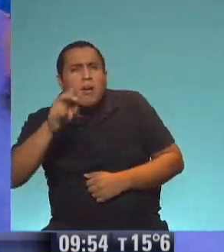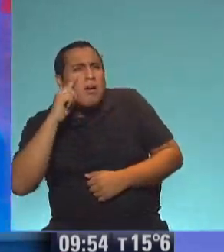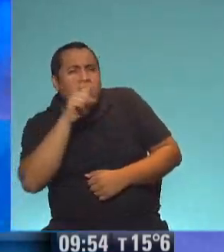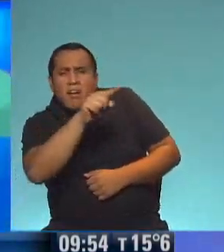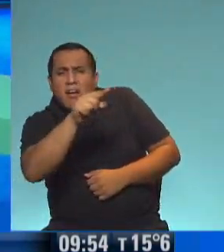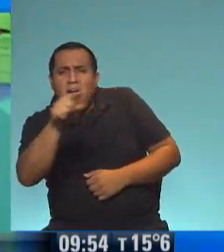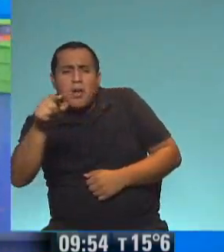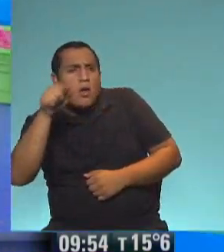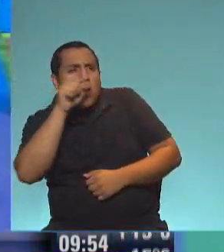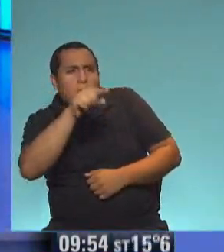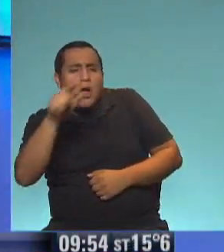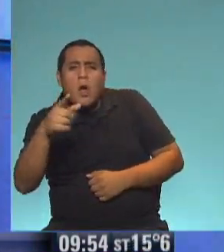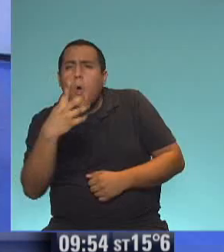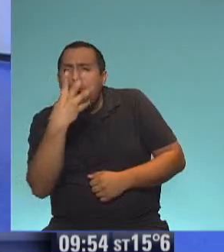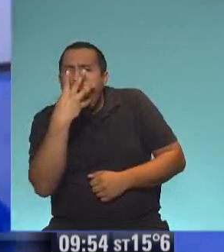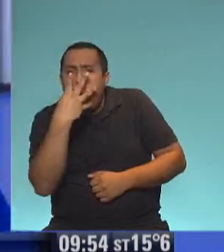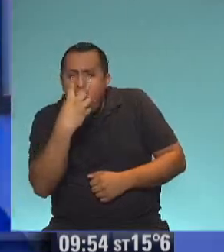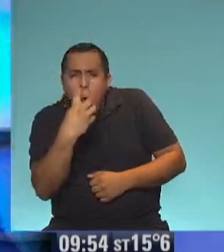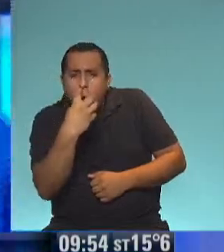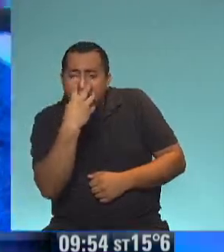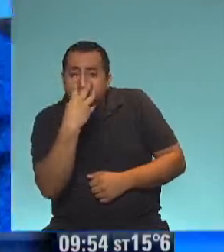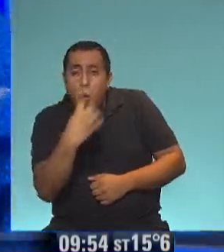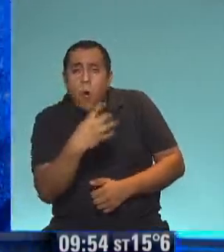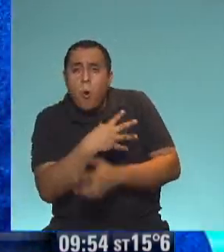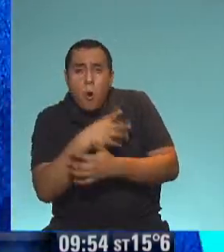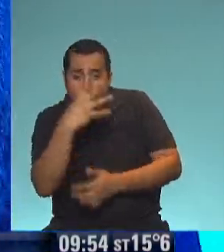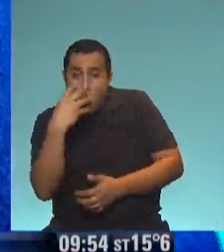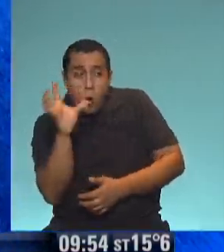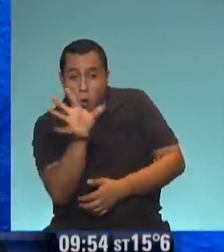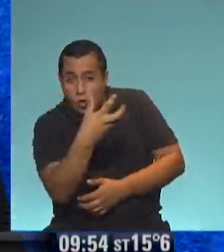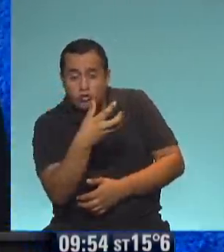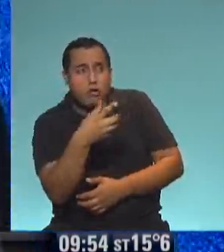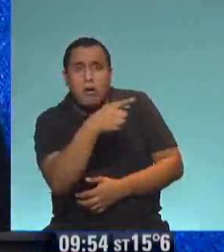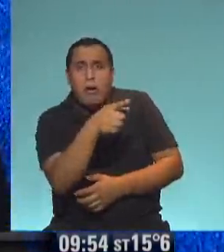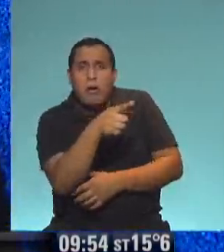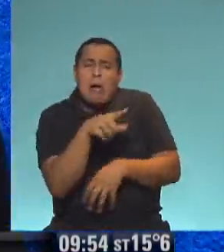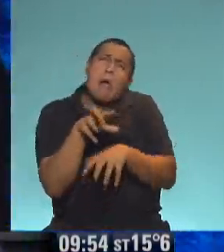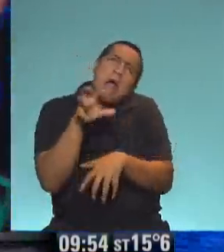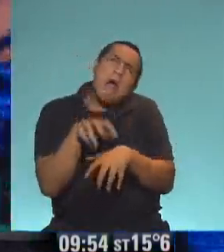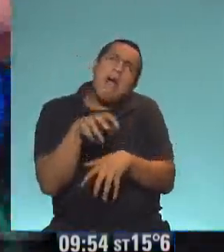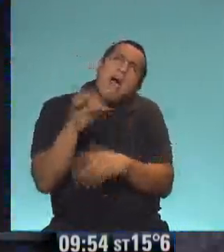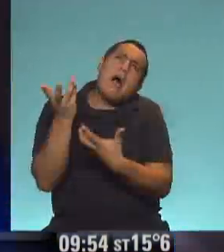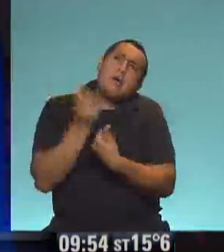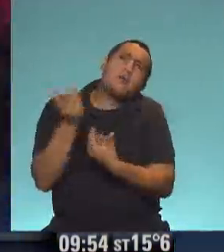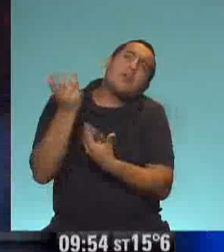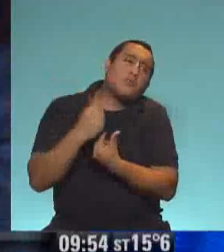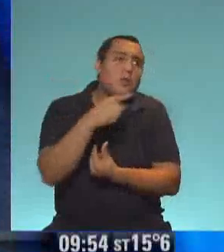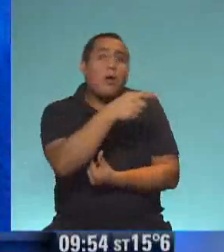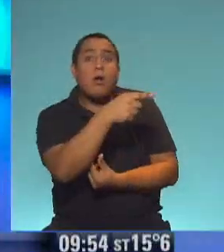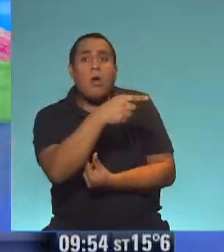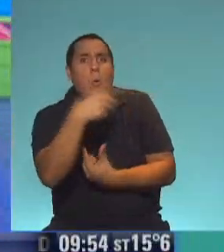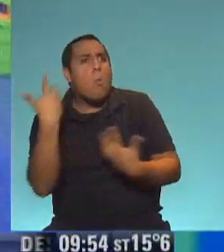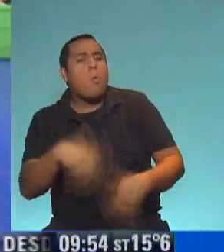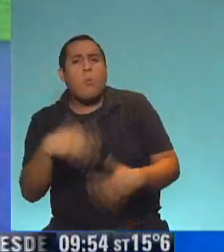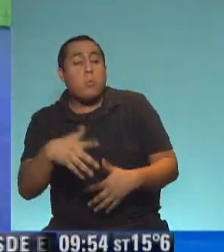rascacielos, hay un oso atrapado en un incendio. ¡Ah, soy un oso! ¡Estoy atrapado! ¡Ayuda! ¡Ayuda! ¡Oh, ese